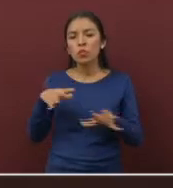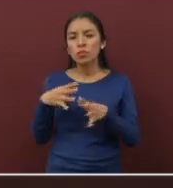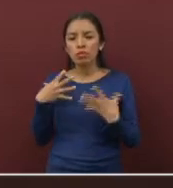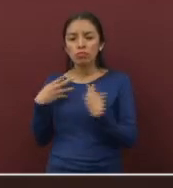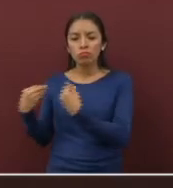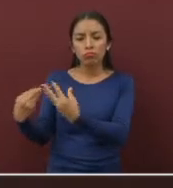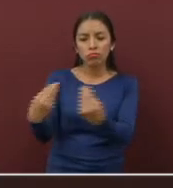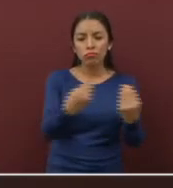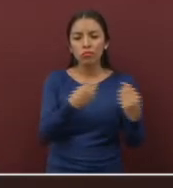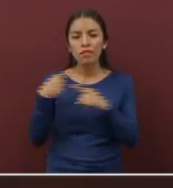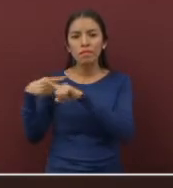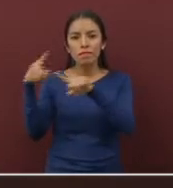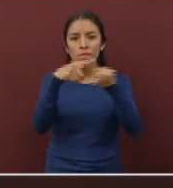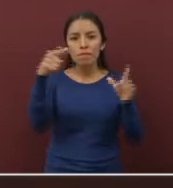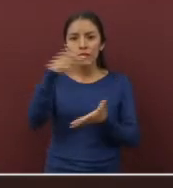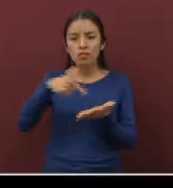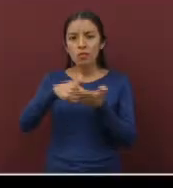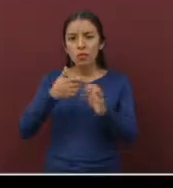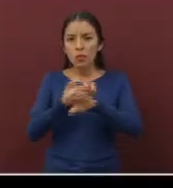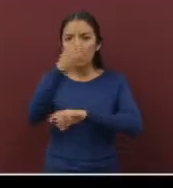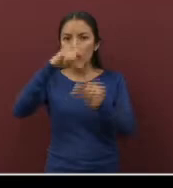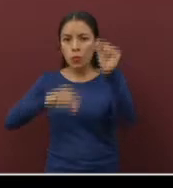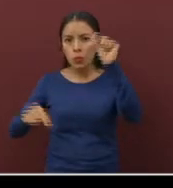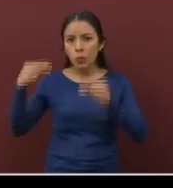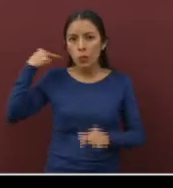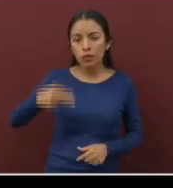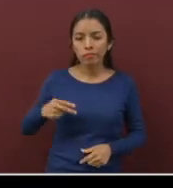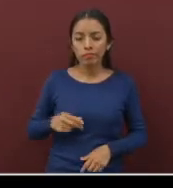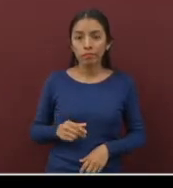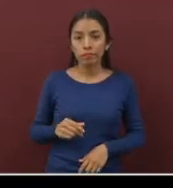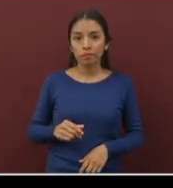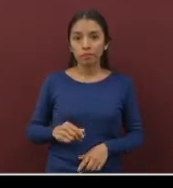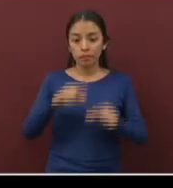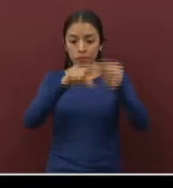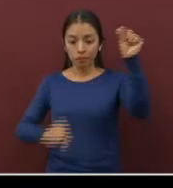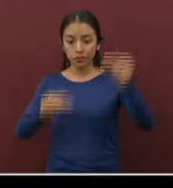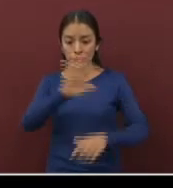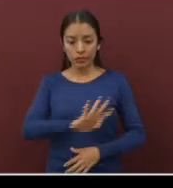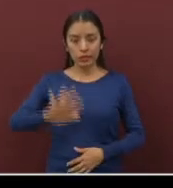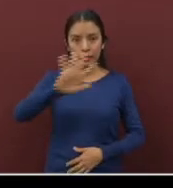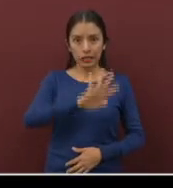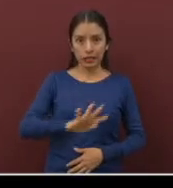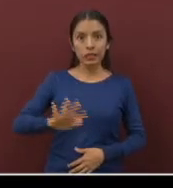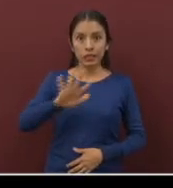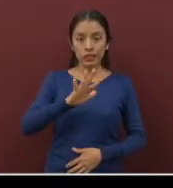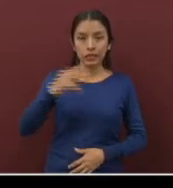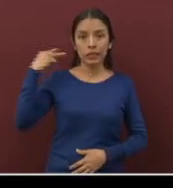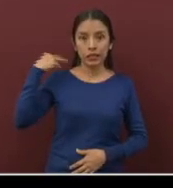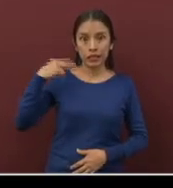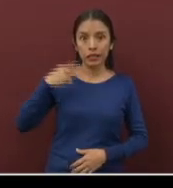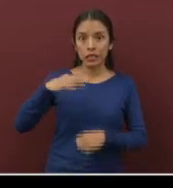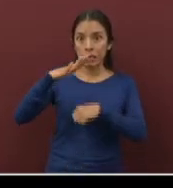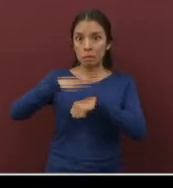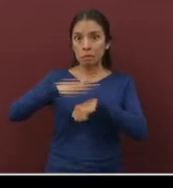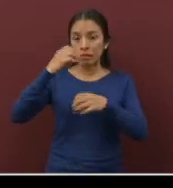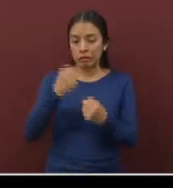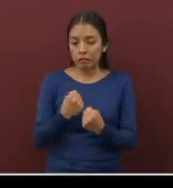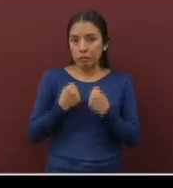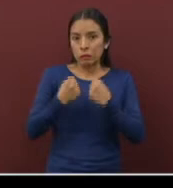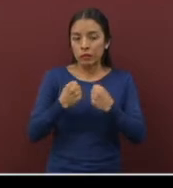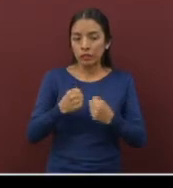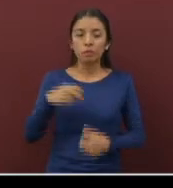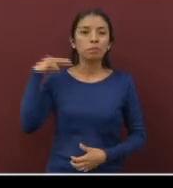diferentes zonas del estado en la zona centro que es la que más carga de enfermedad y dispersión presenta en